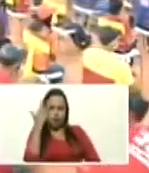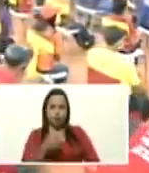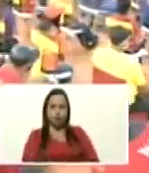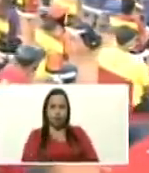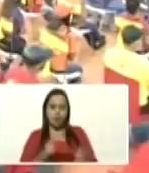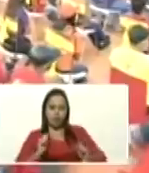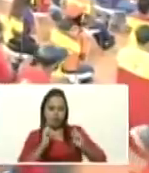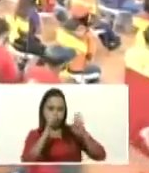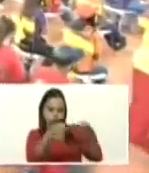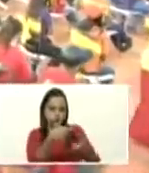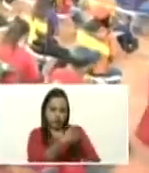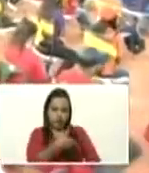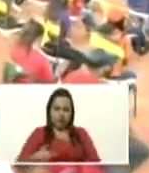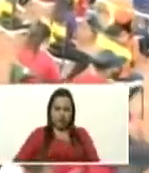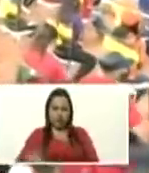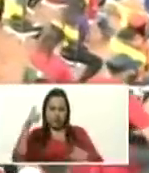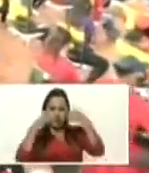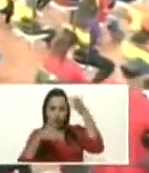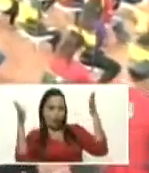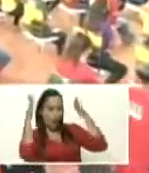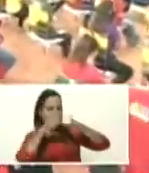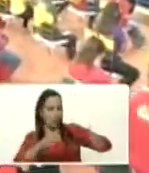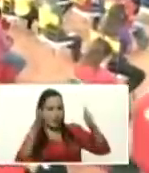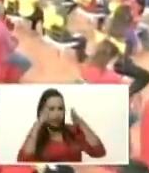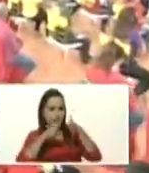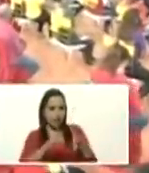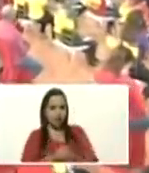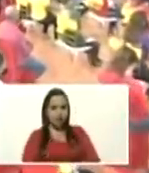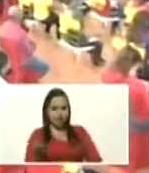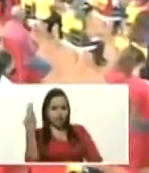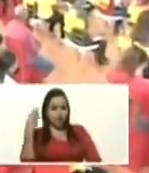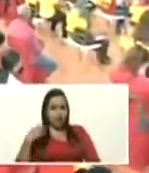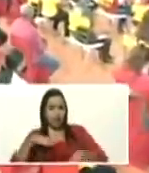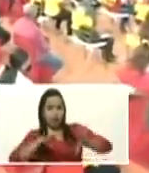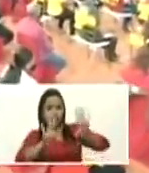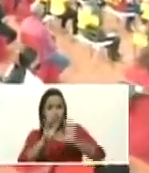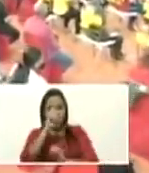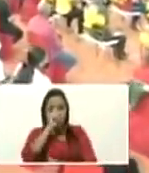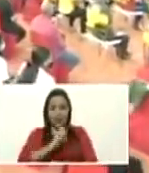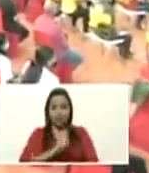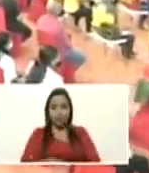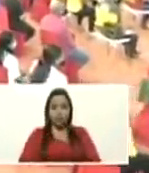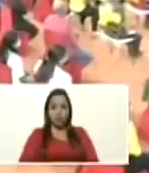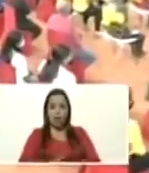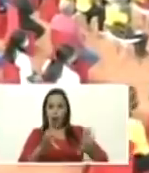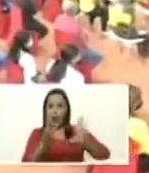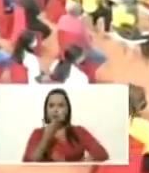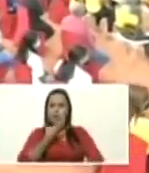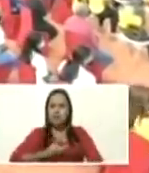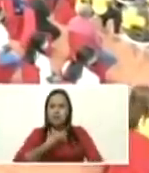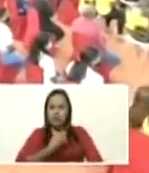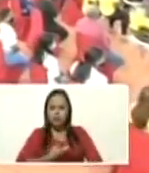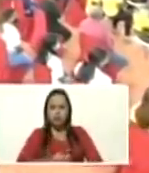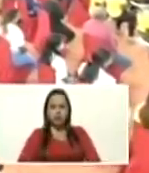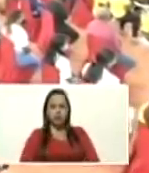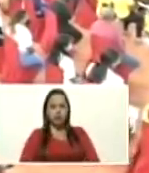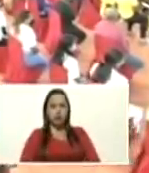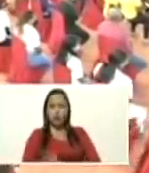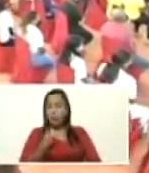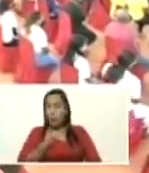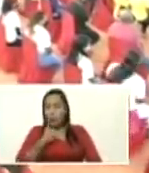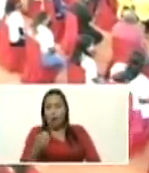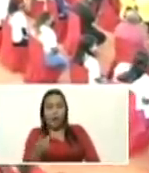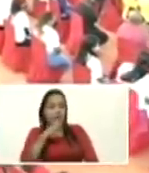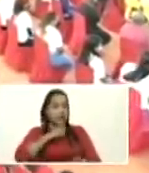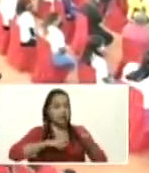Chávez orientar hace 9 años, aquel 8 de diciembre, que ante cualquier